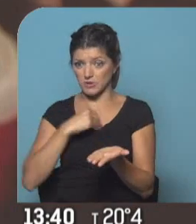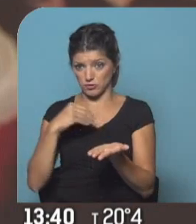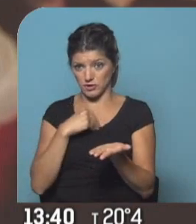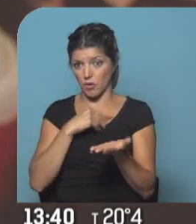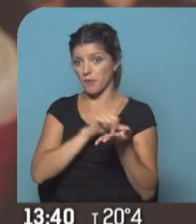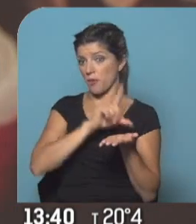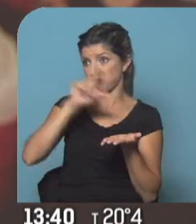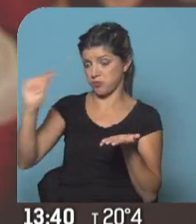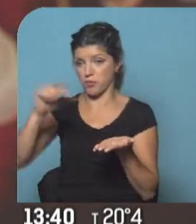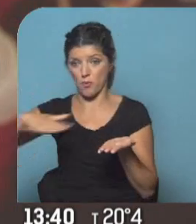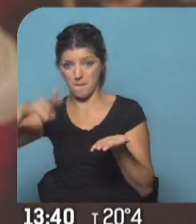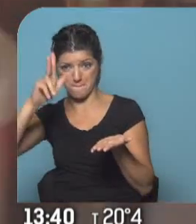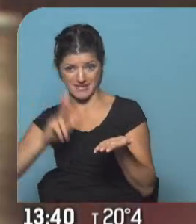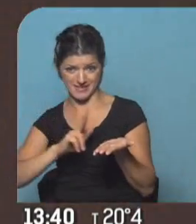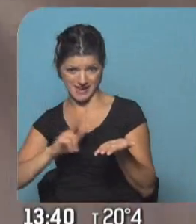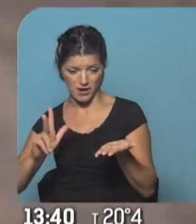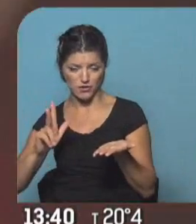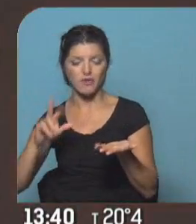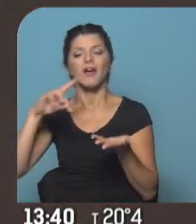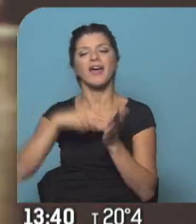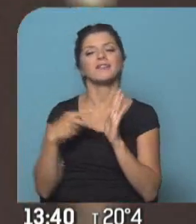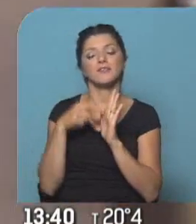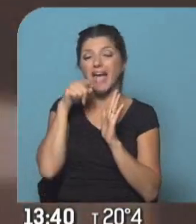en su etapa actual. Es decir, a los polacos en este